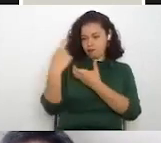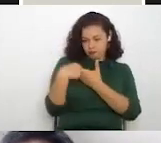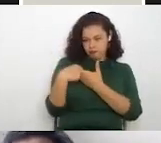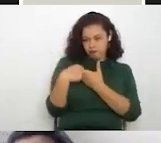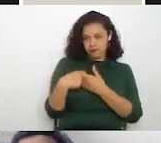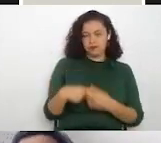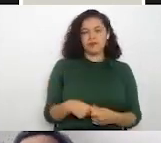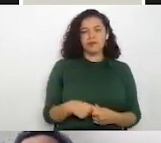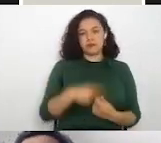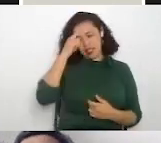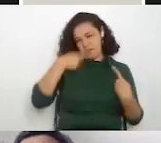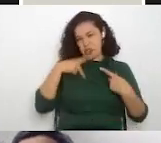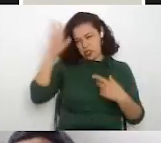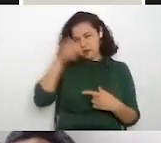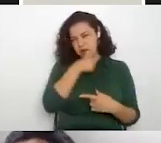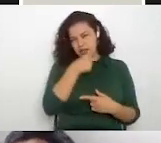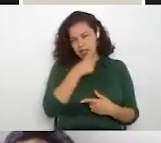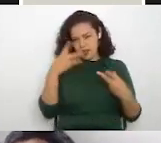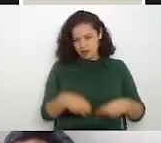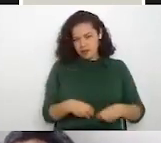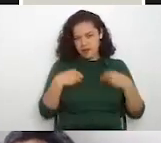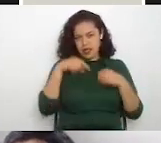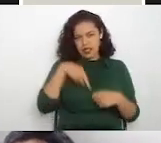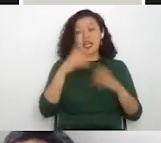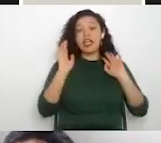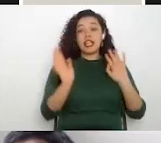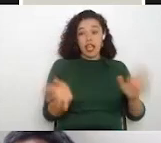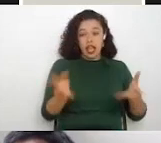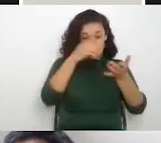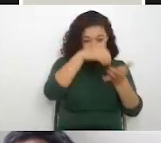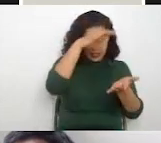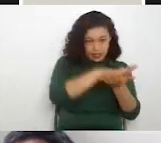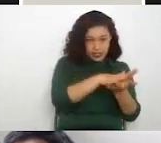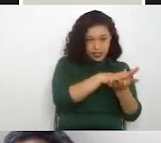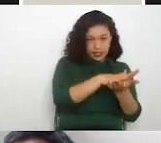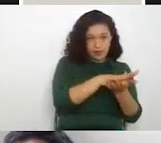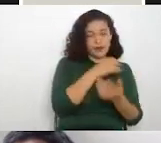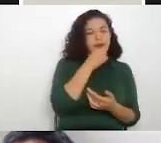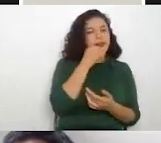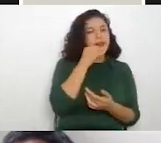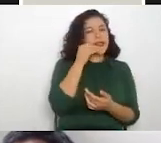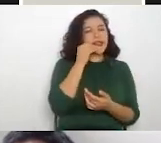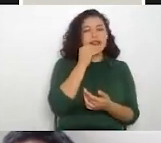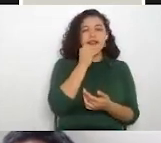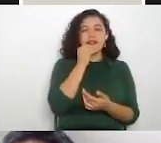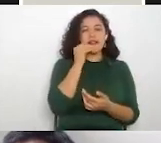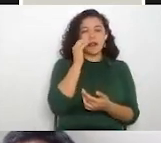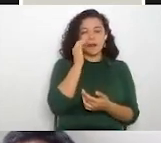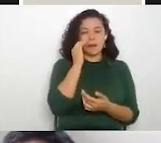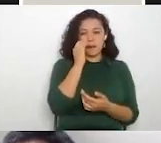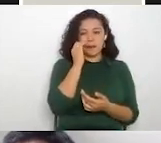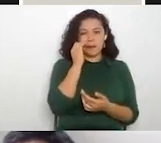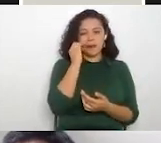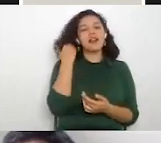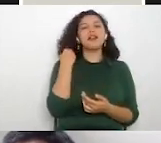asilo. En esa cita, si ellos ven que les interesa el que ingrese